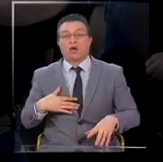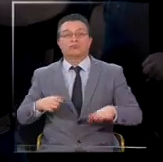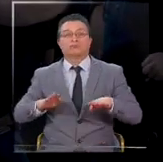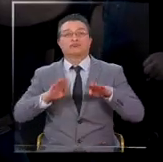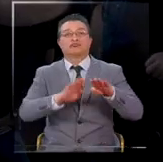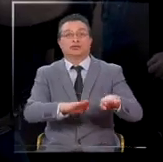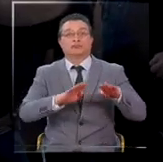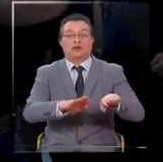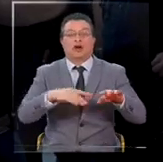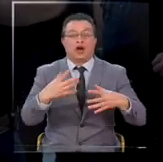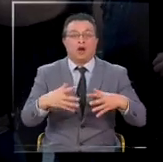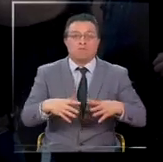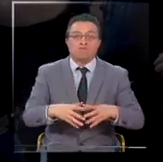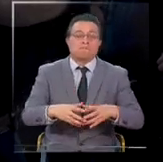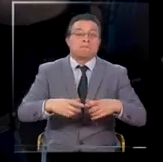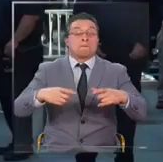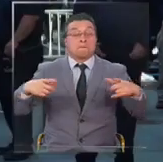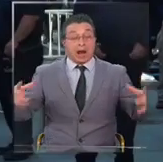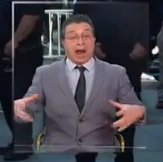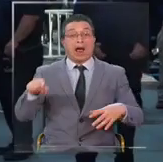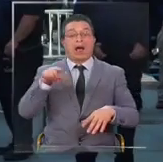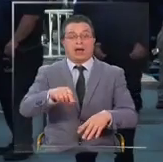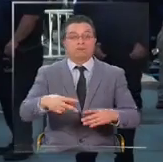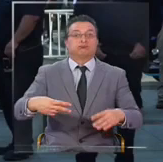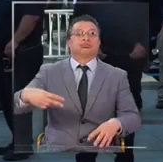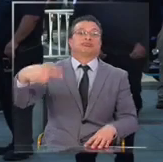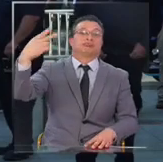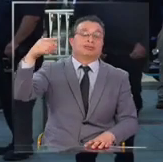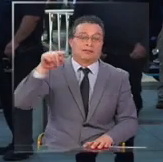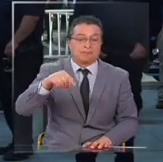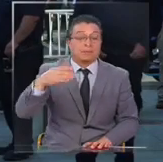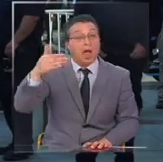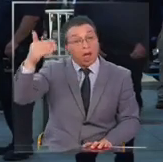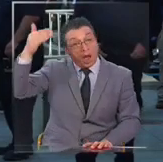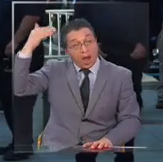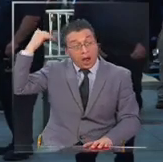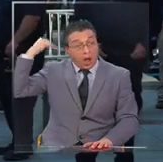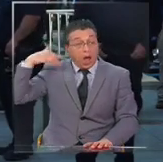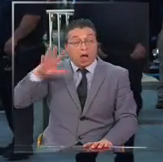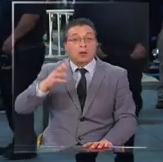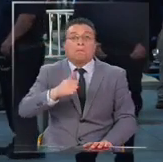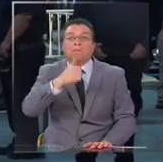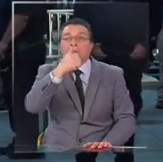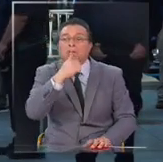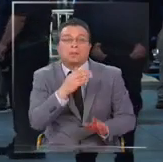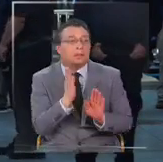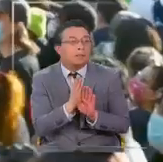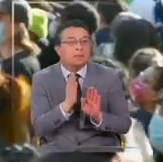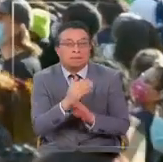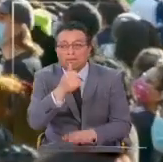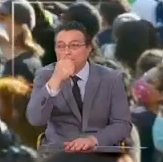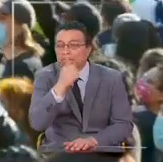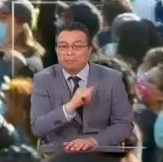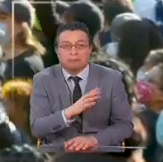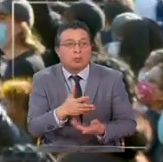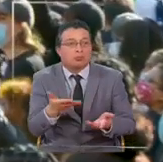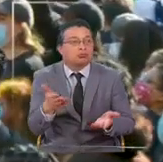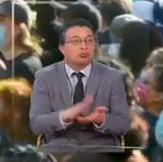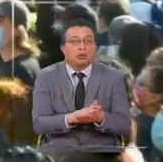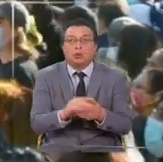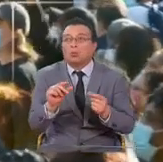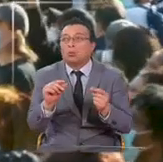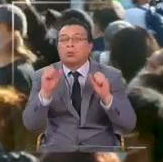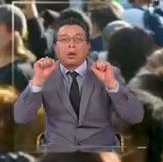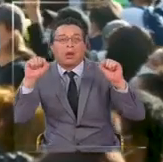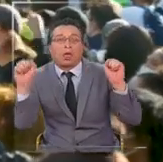amplifica muchísimo este episodio que tal vez en otras décadas habría quedado más contenido, habría tenido una duración